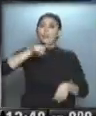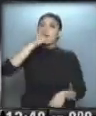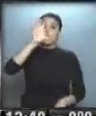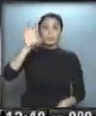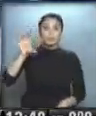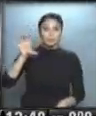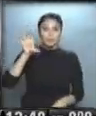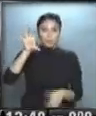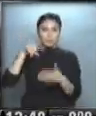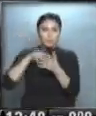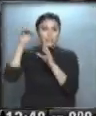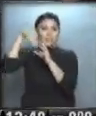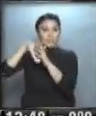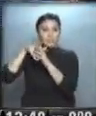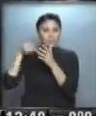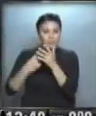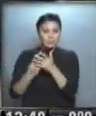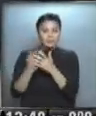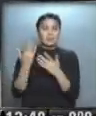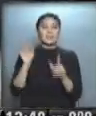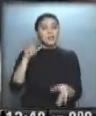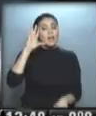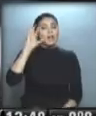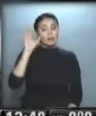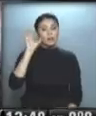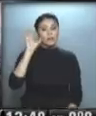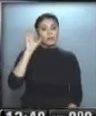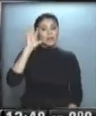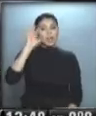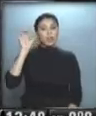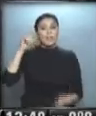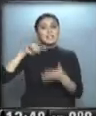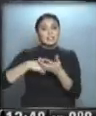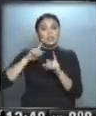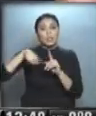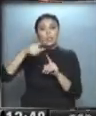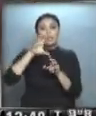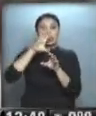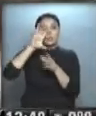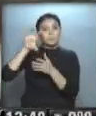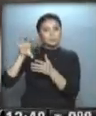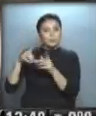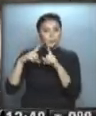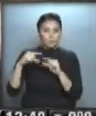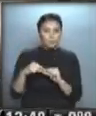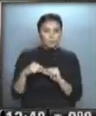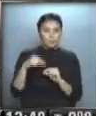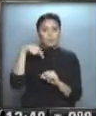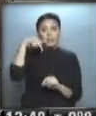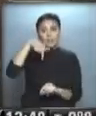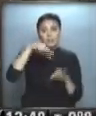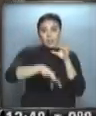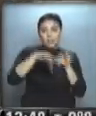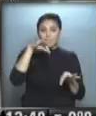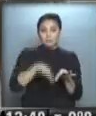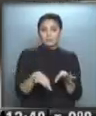comunas del sur y obviamente sin olvidarnos de las comunas del centro y el resto de las cómodas porque en definitiva esta elección